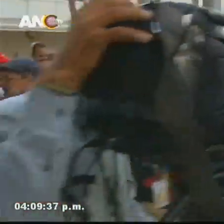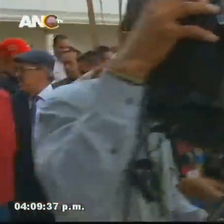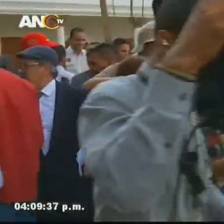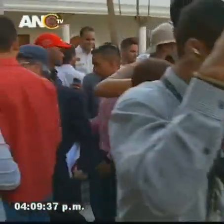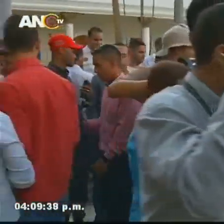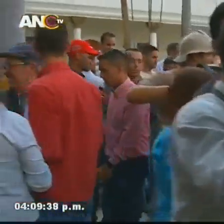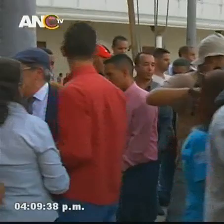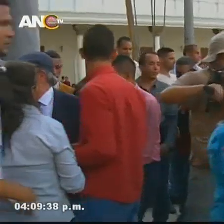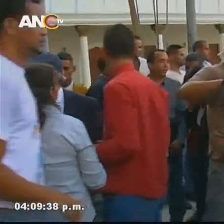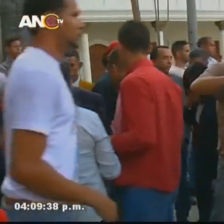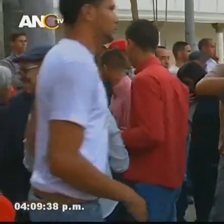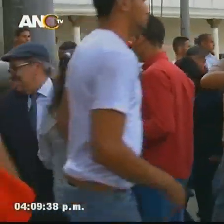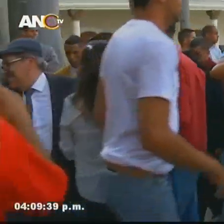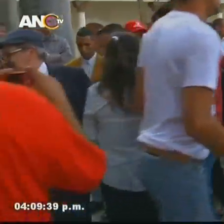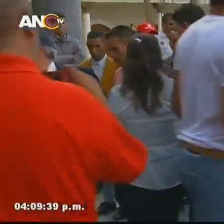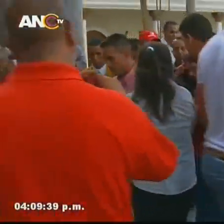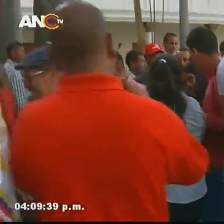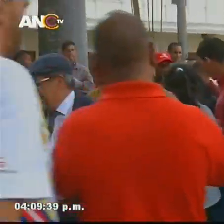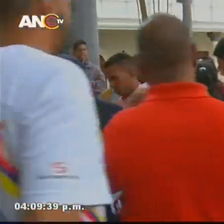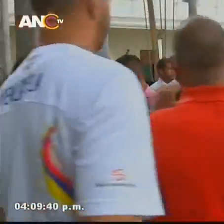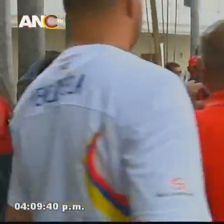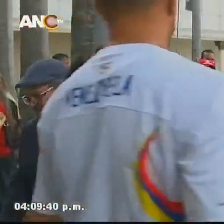que viva Chávez, caramba!